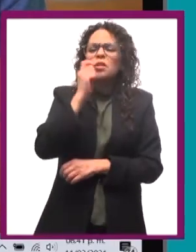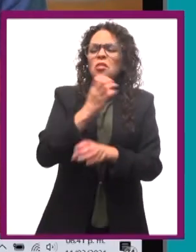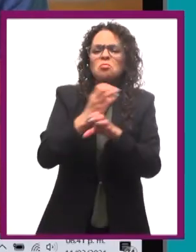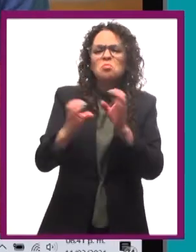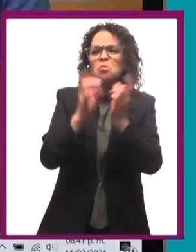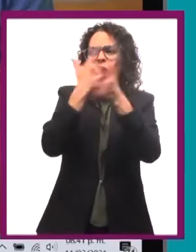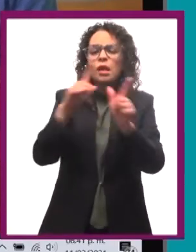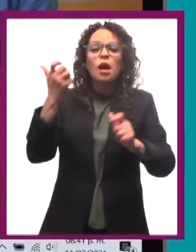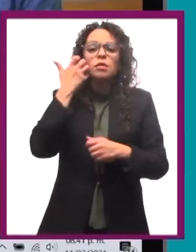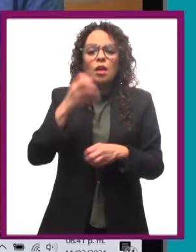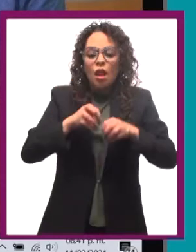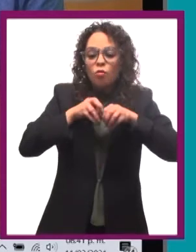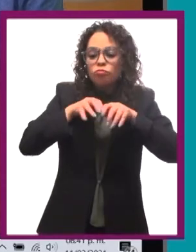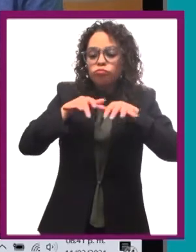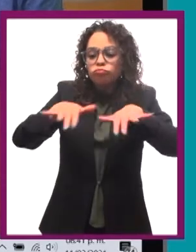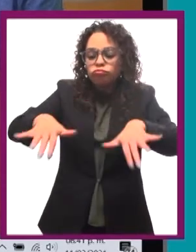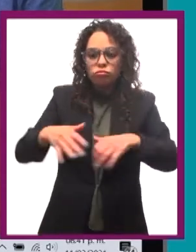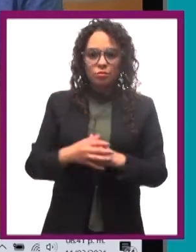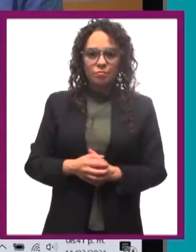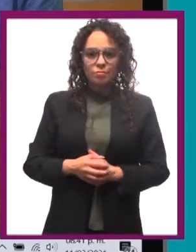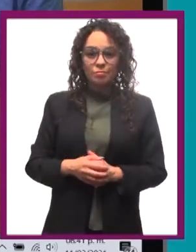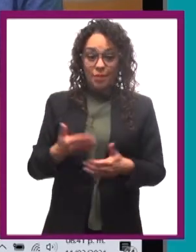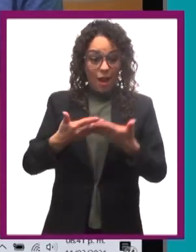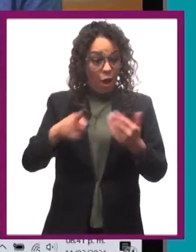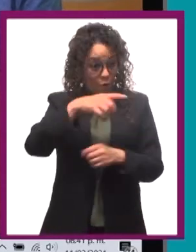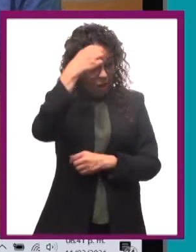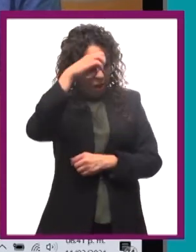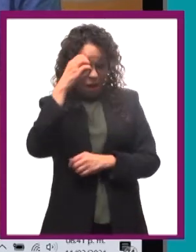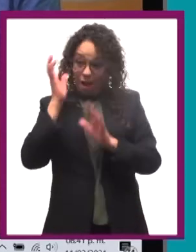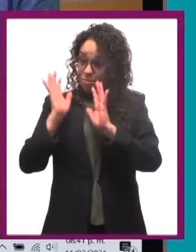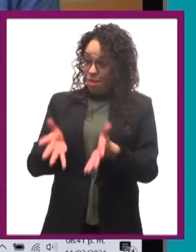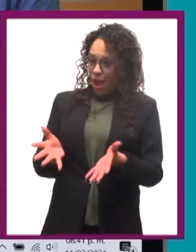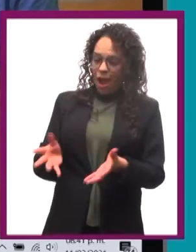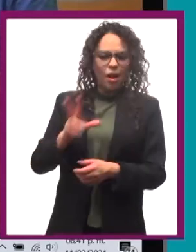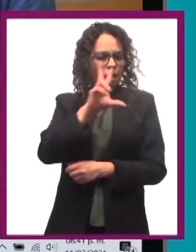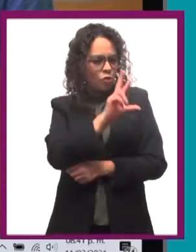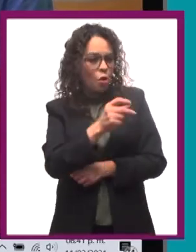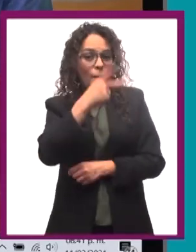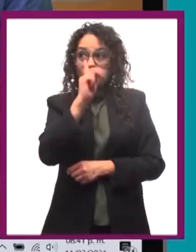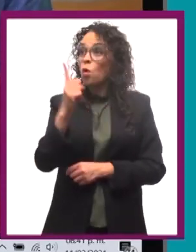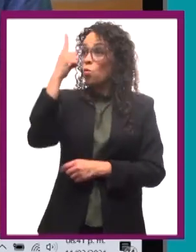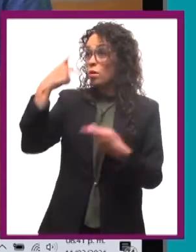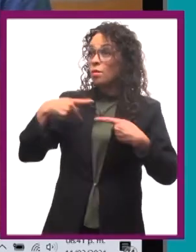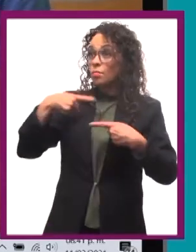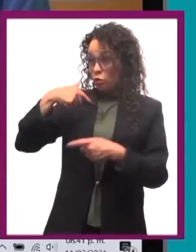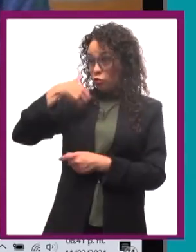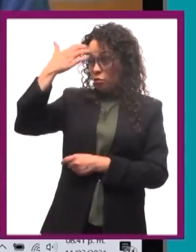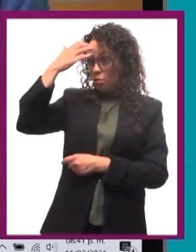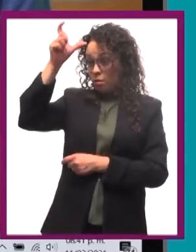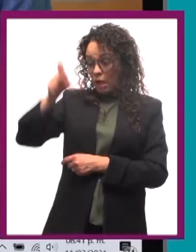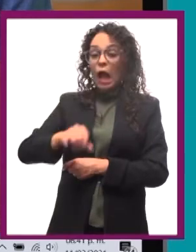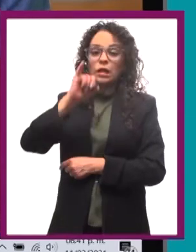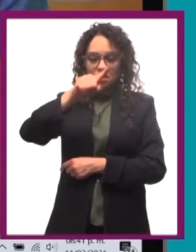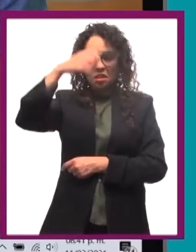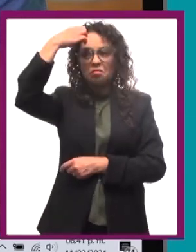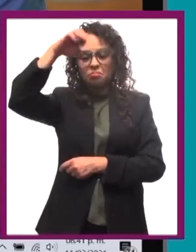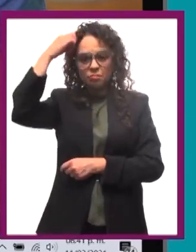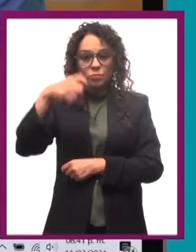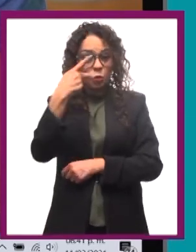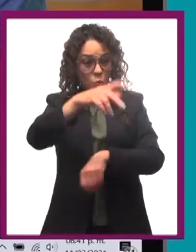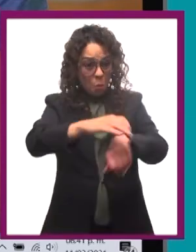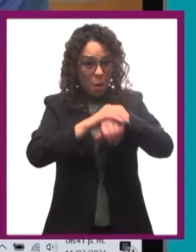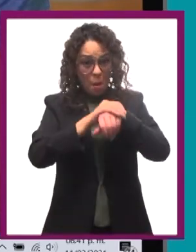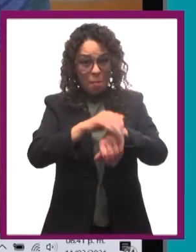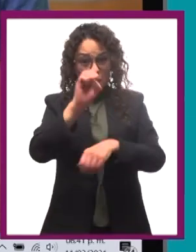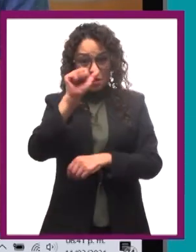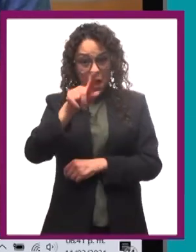quisiéramos comunicar. Ahora sí muy experto, ¿no? La verdad no, pero conozco a alguien que sí. ¿Tu amigo